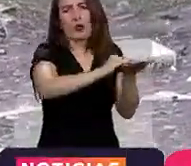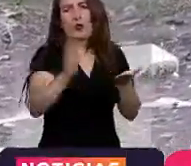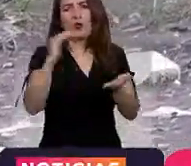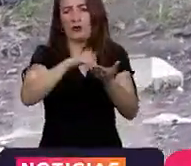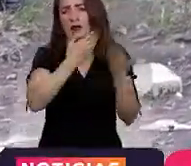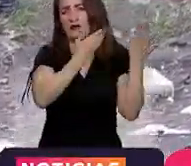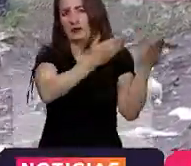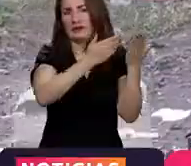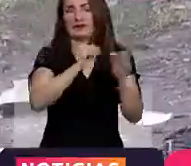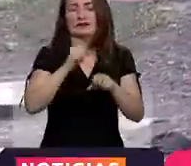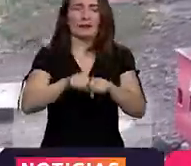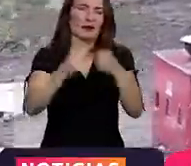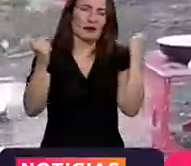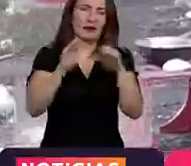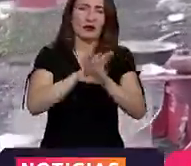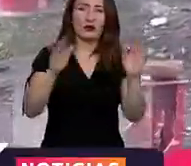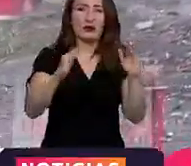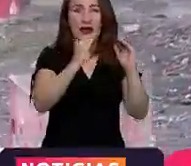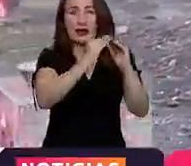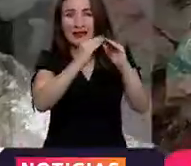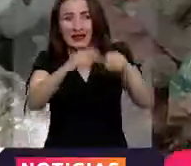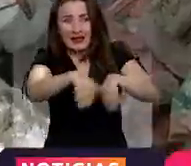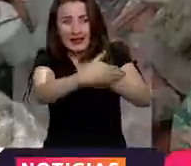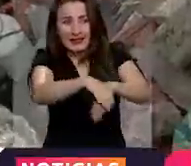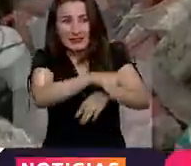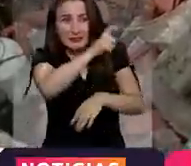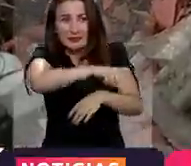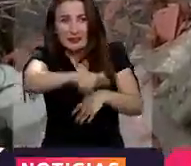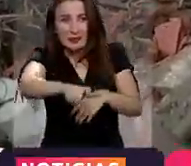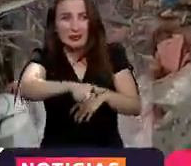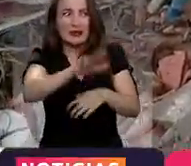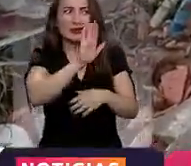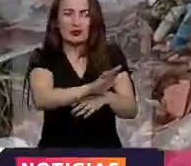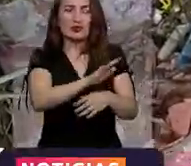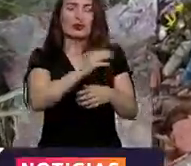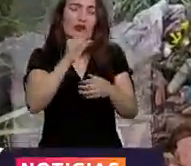público y asistencia a personas con habitabilidad en calle que llegan a esta